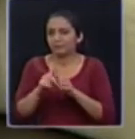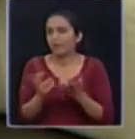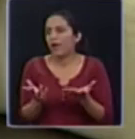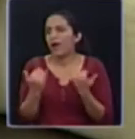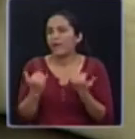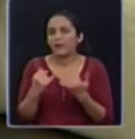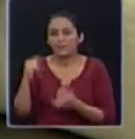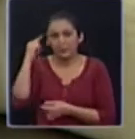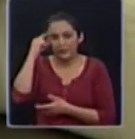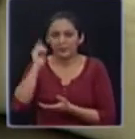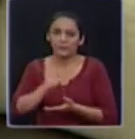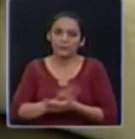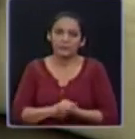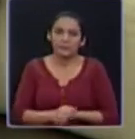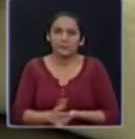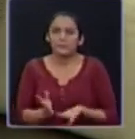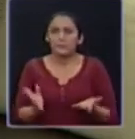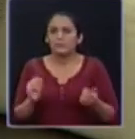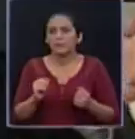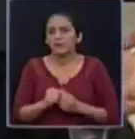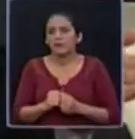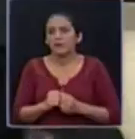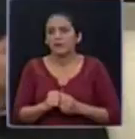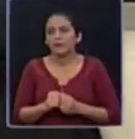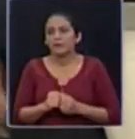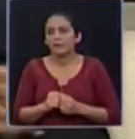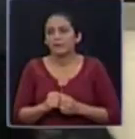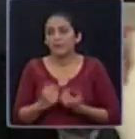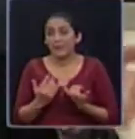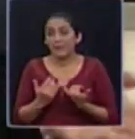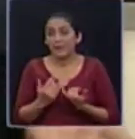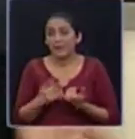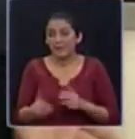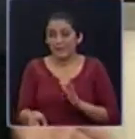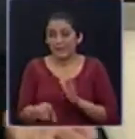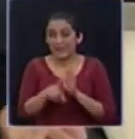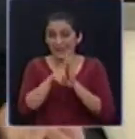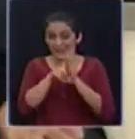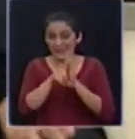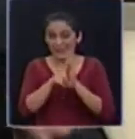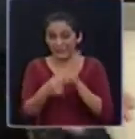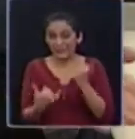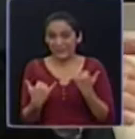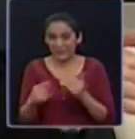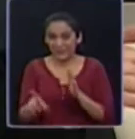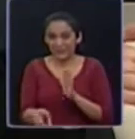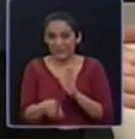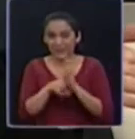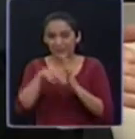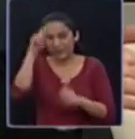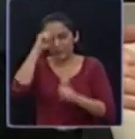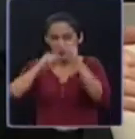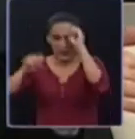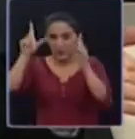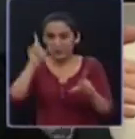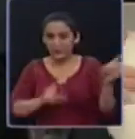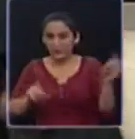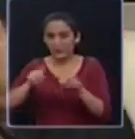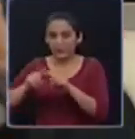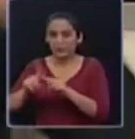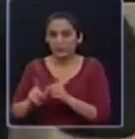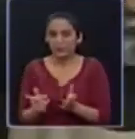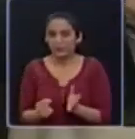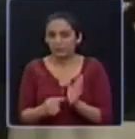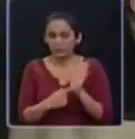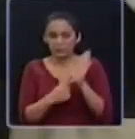promover, como lo está haciendo el canciller Long en Europa, esta nueva ley de movilidad humana, Si la primera de Bastos se la está sobrepasando, para